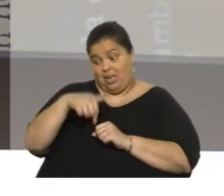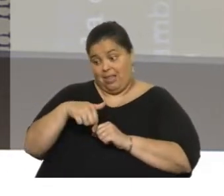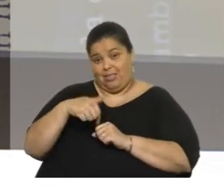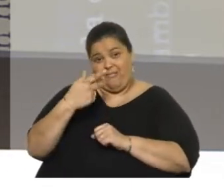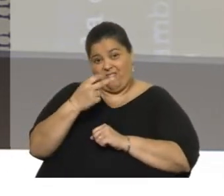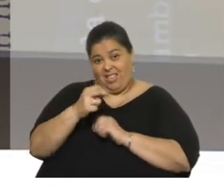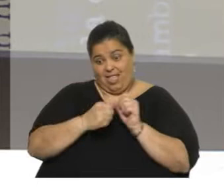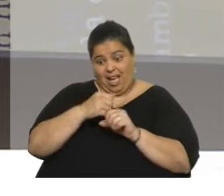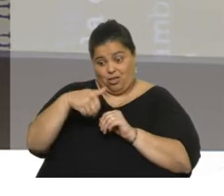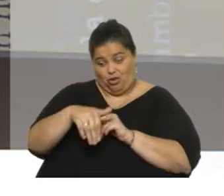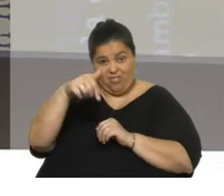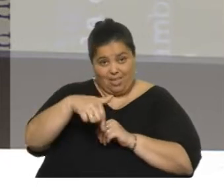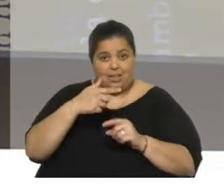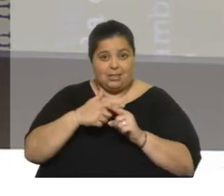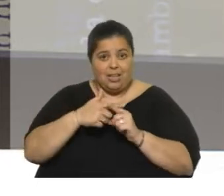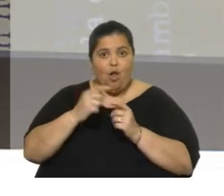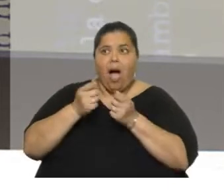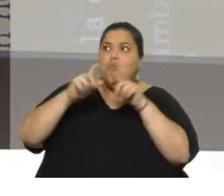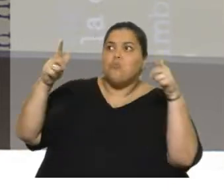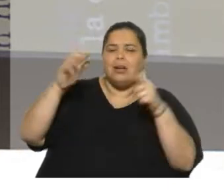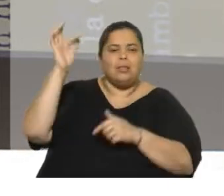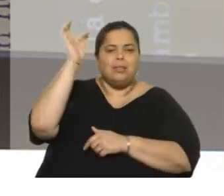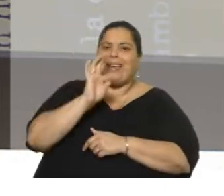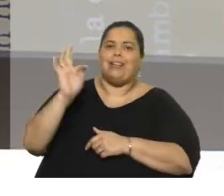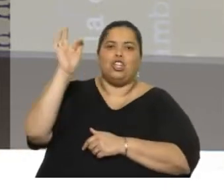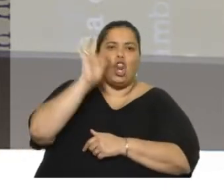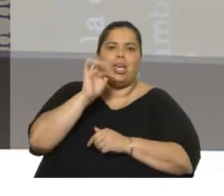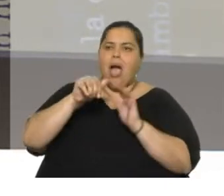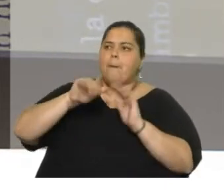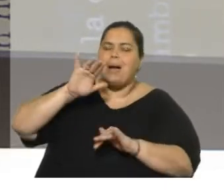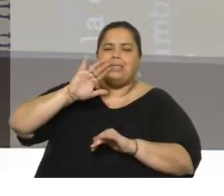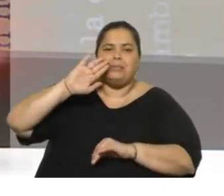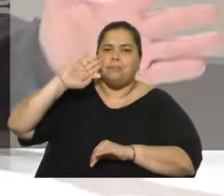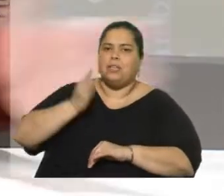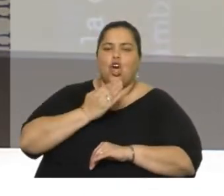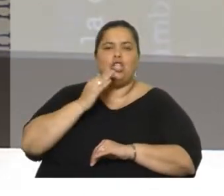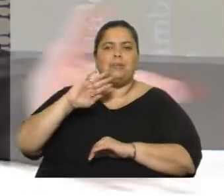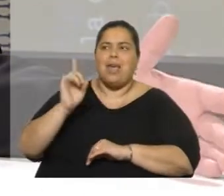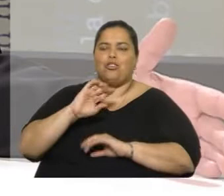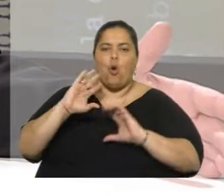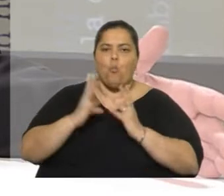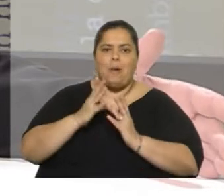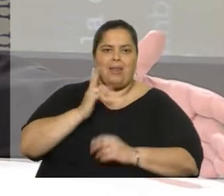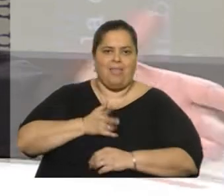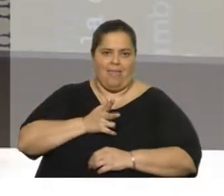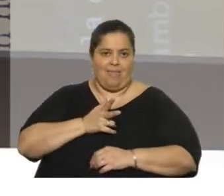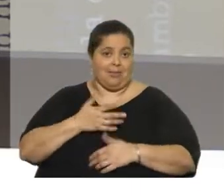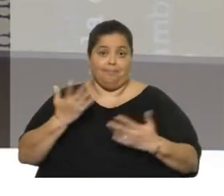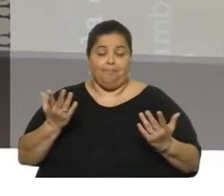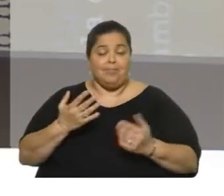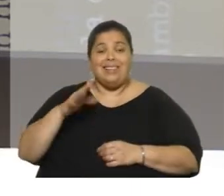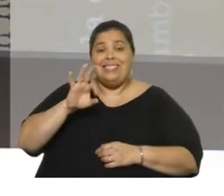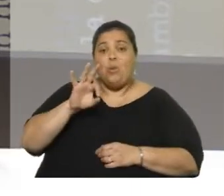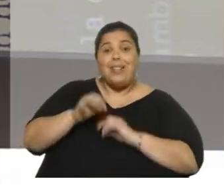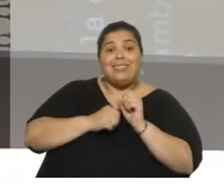siglo, ha sido el crecimiento más grande en la producción de conocimiento de la humanidad de toda la historia humana. En 50 años